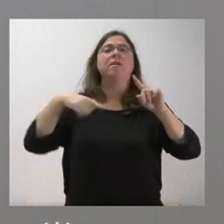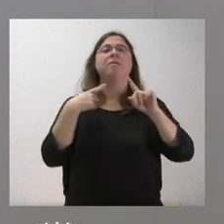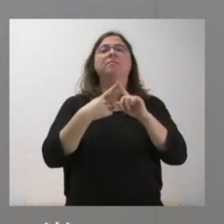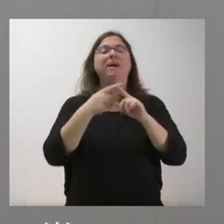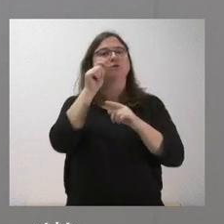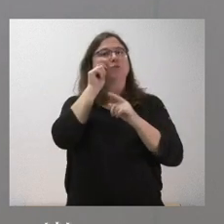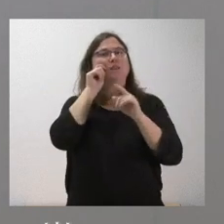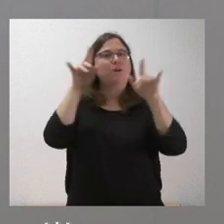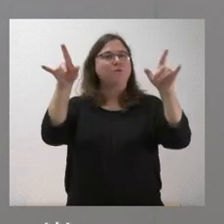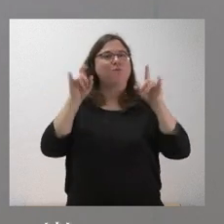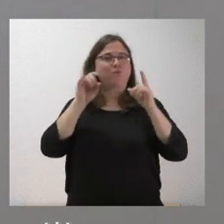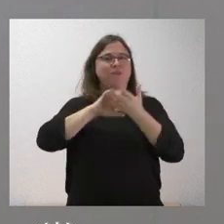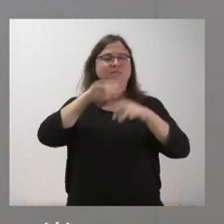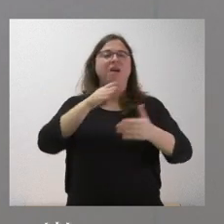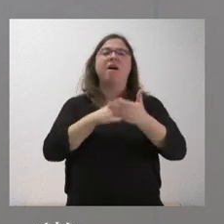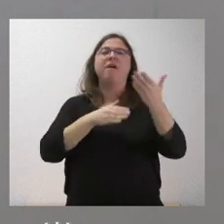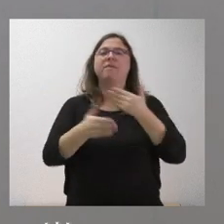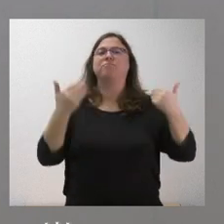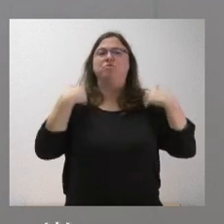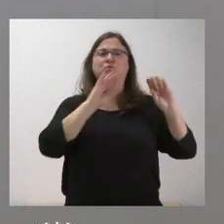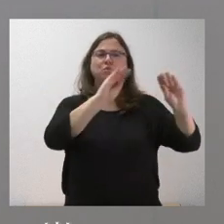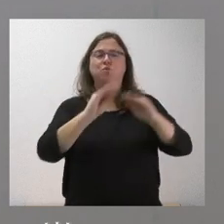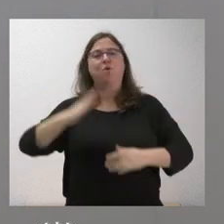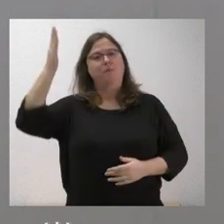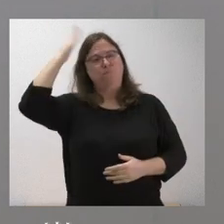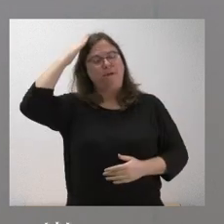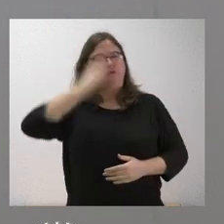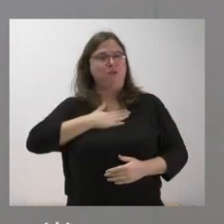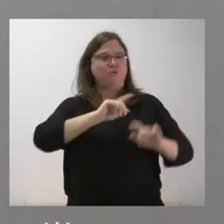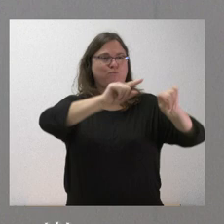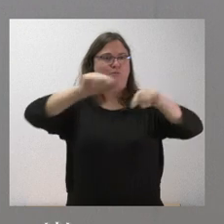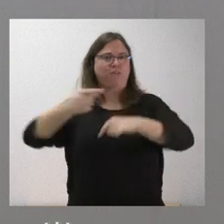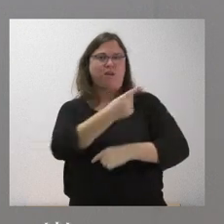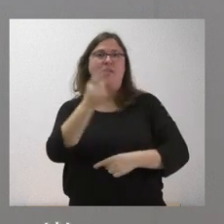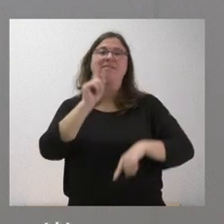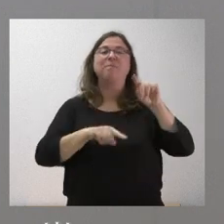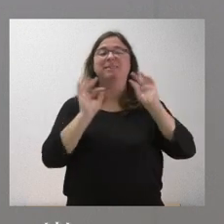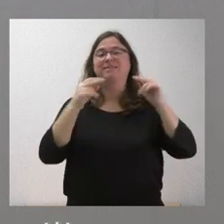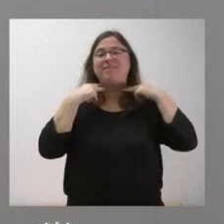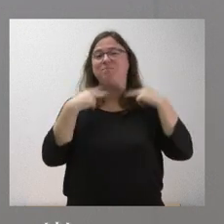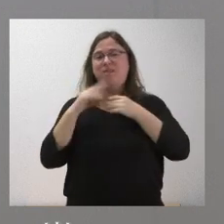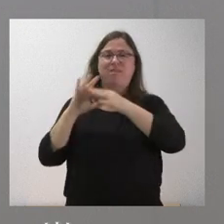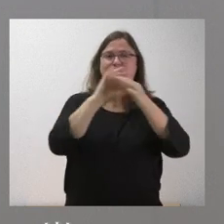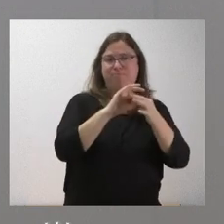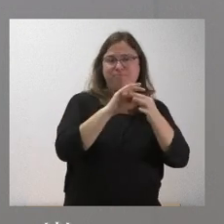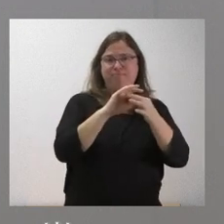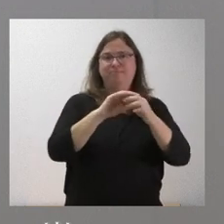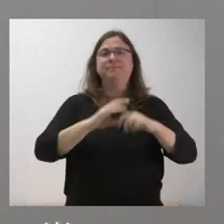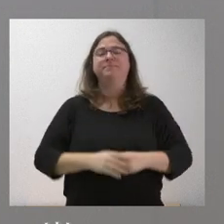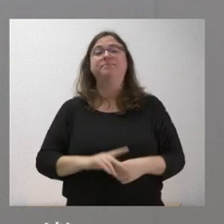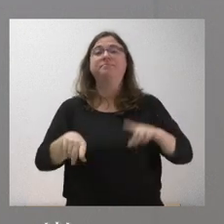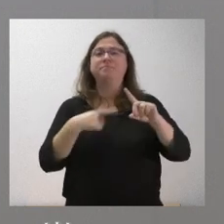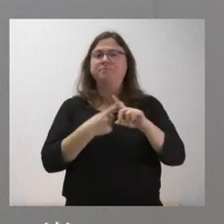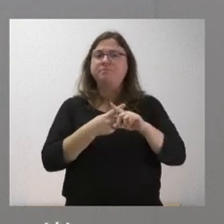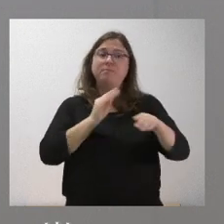turística de Castilla y león se hace a través de los activos patronatos provinciales que dependen Generalmente de las diputaciones provinciales e incluye